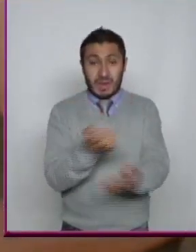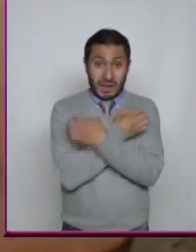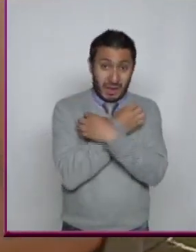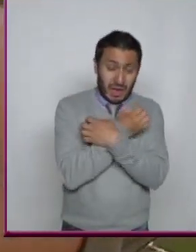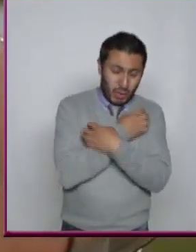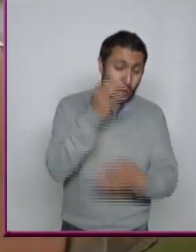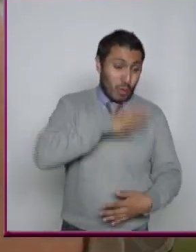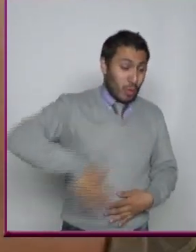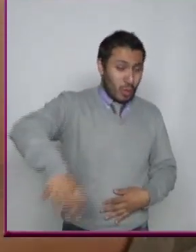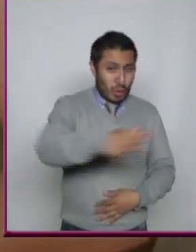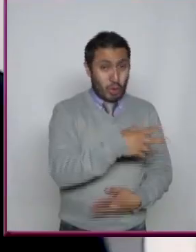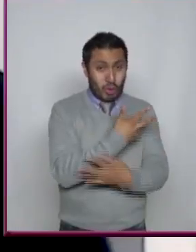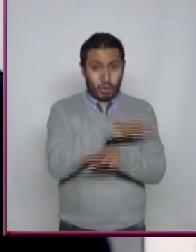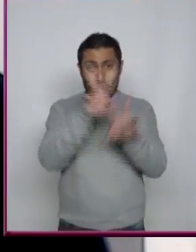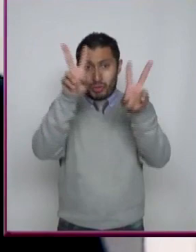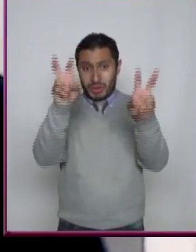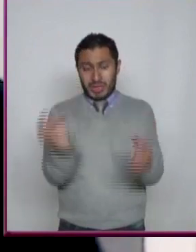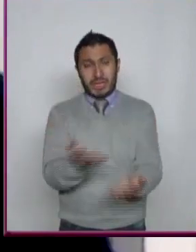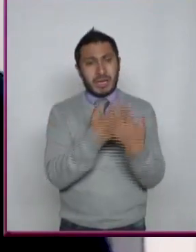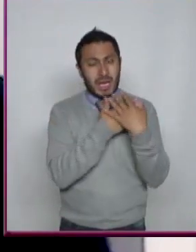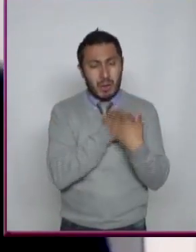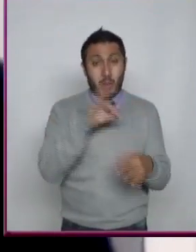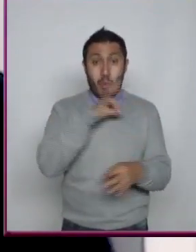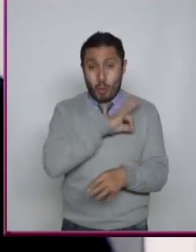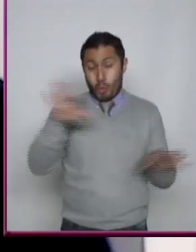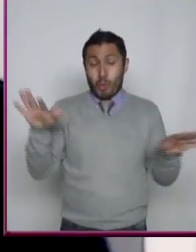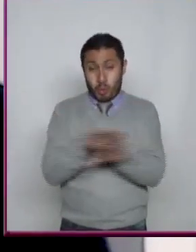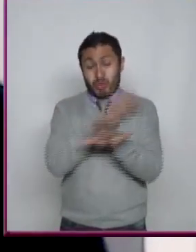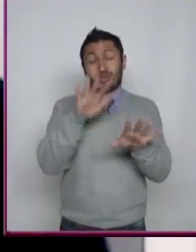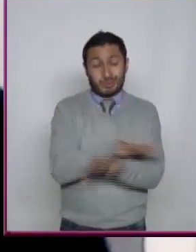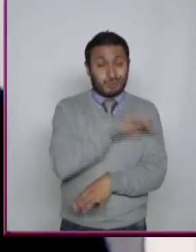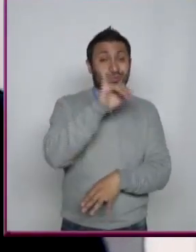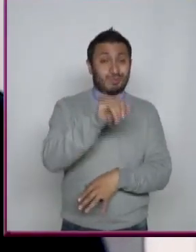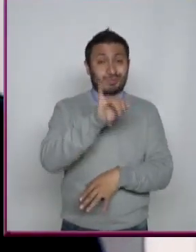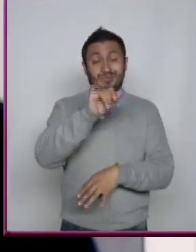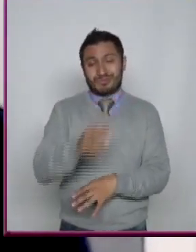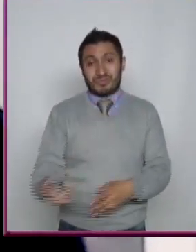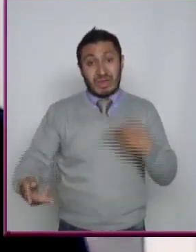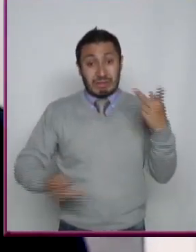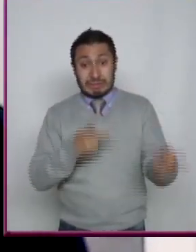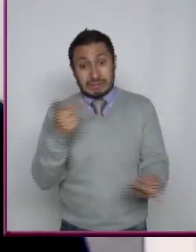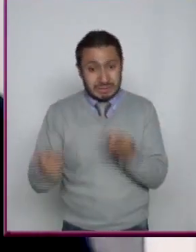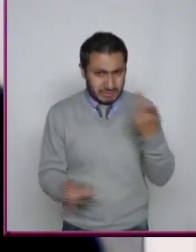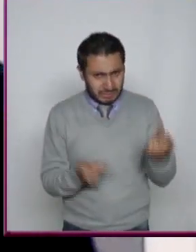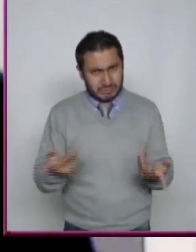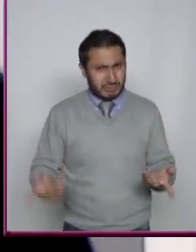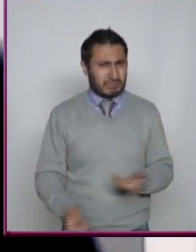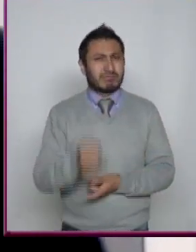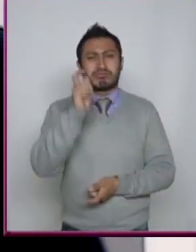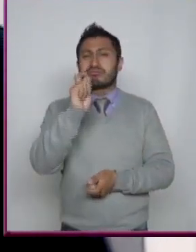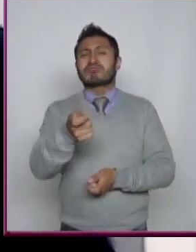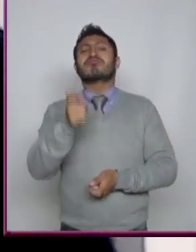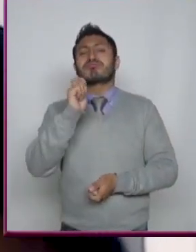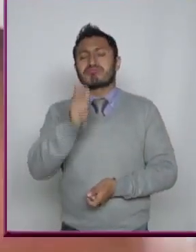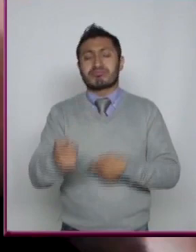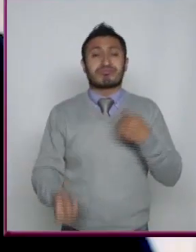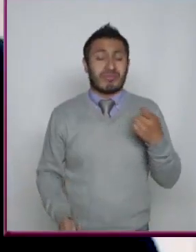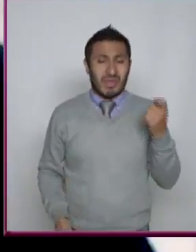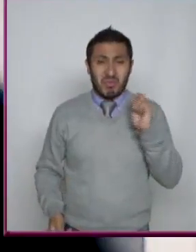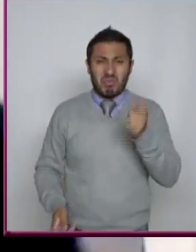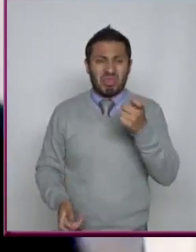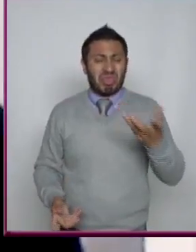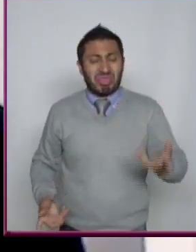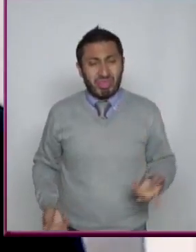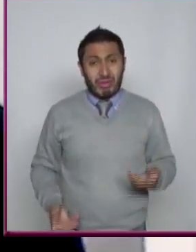todas las personas en el amor puede ser cambiada, puede ser modificada, puede ser cuestionada, y podemos salirnos un poco de eso para